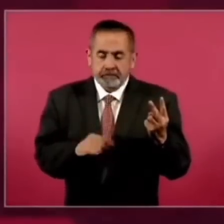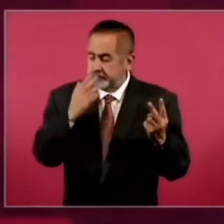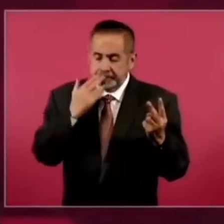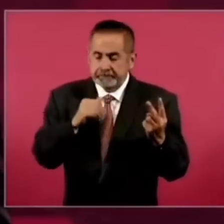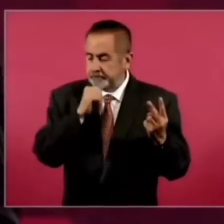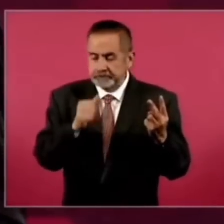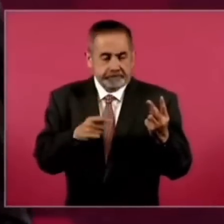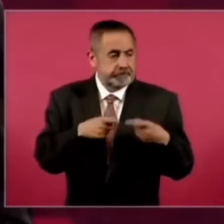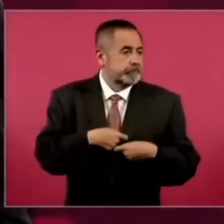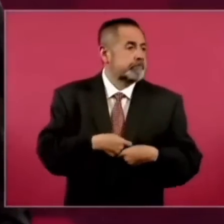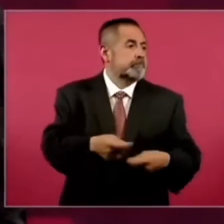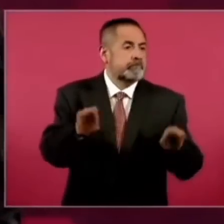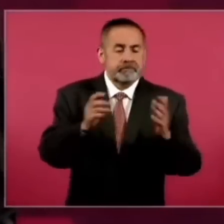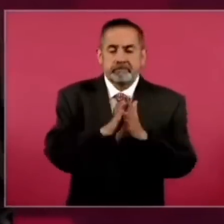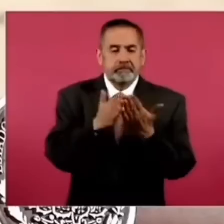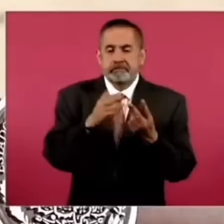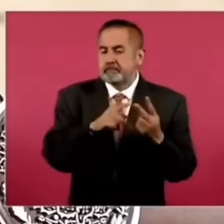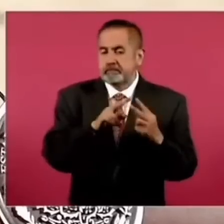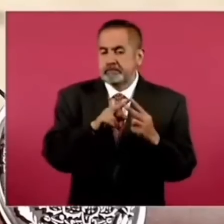no